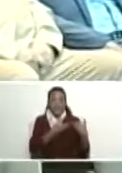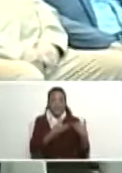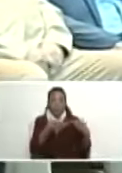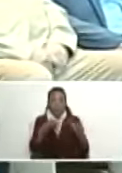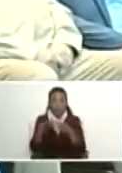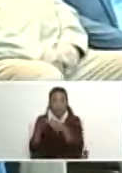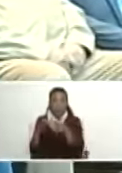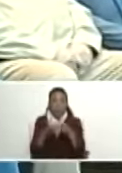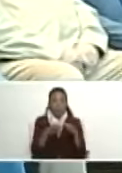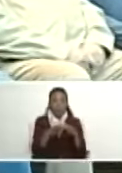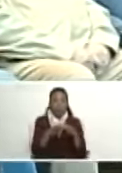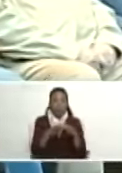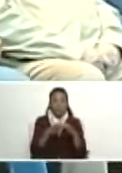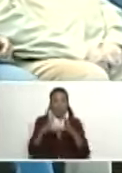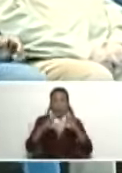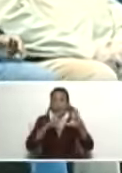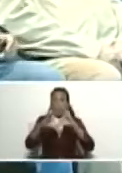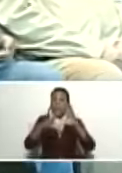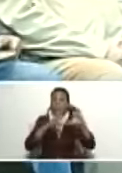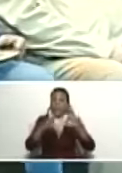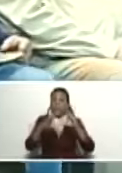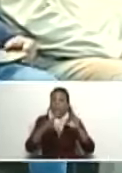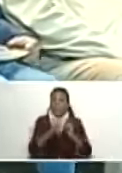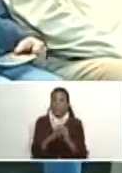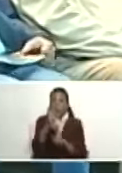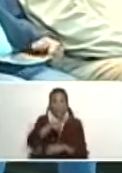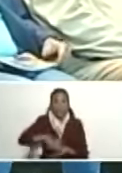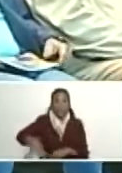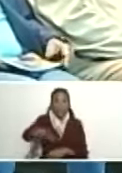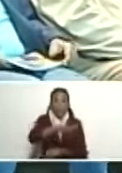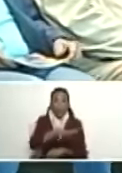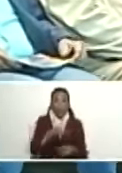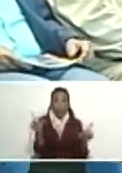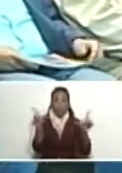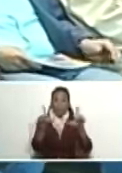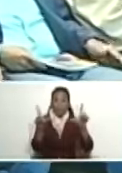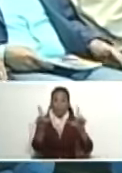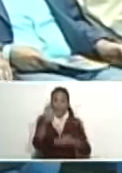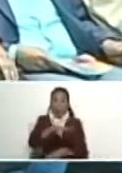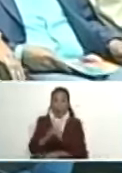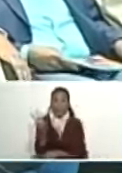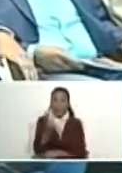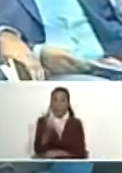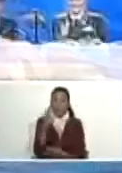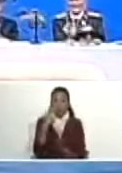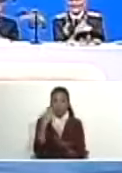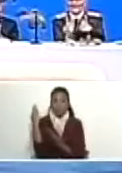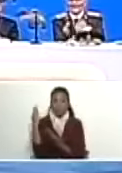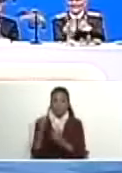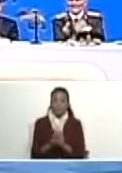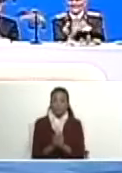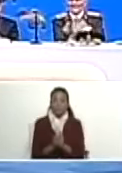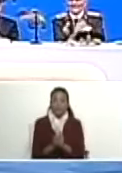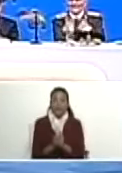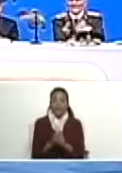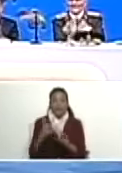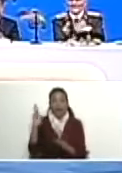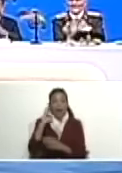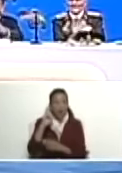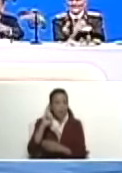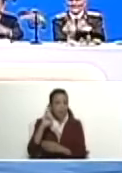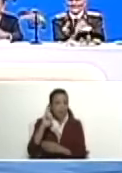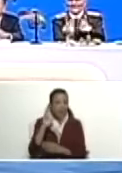Representantes de los medios de comunicación, de todas las televisoras del país, de la Cámara de Radio,